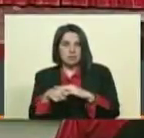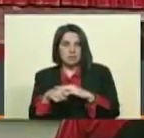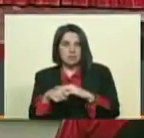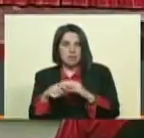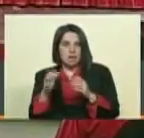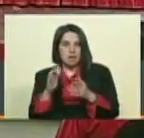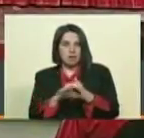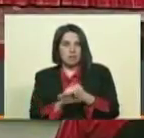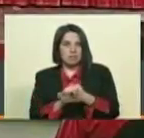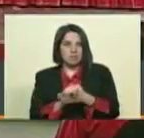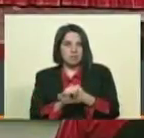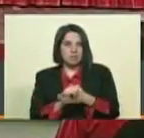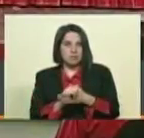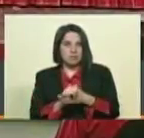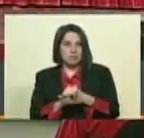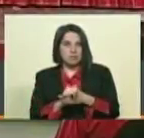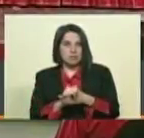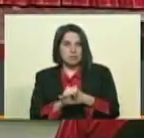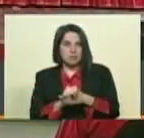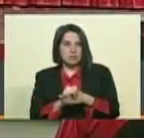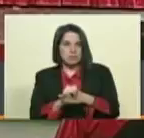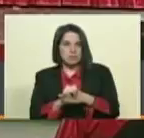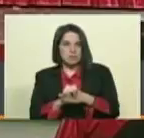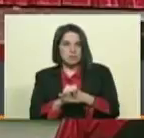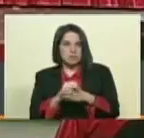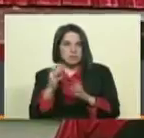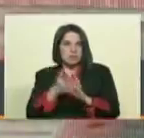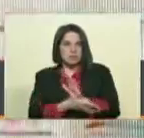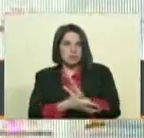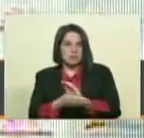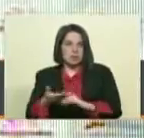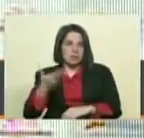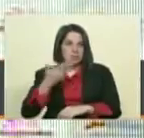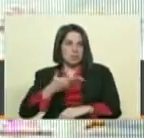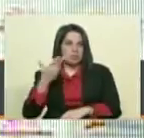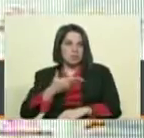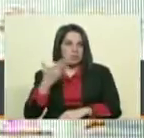capturan y entregan. Es lo fundamental.